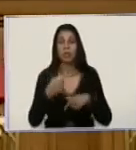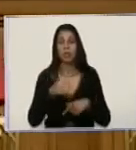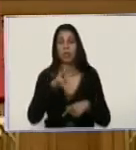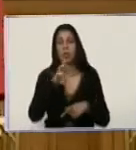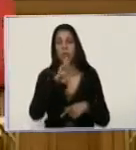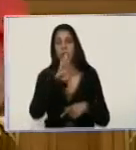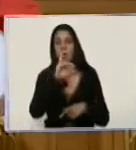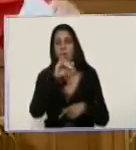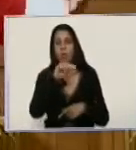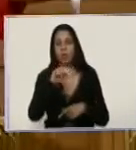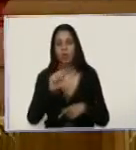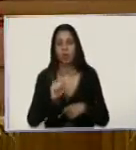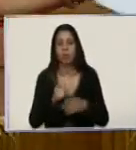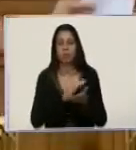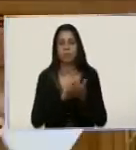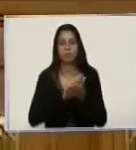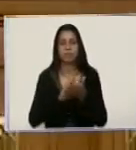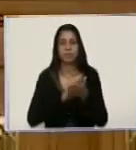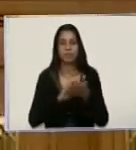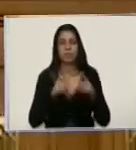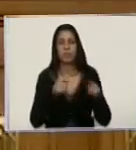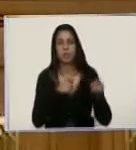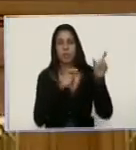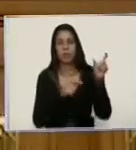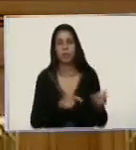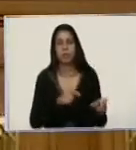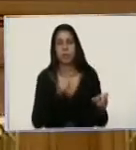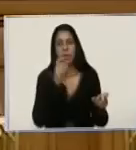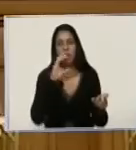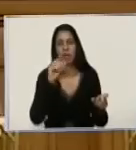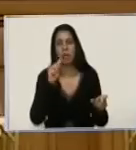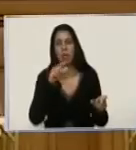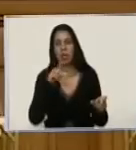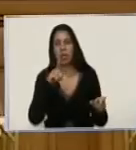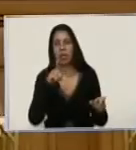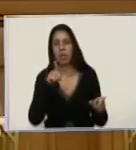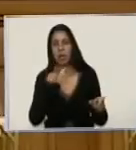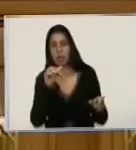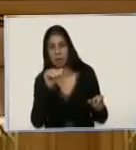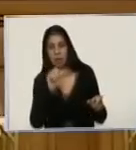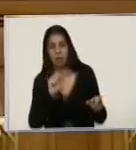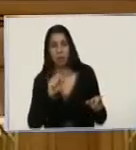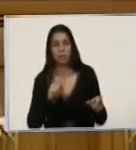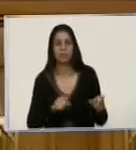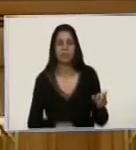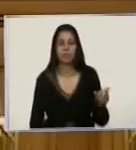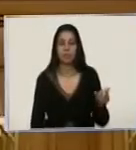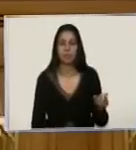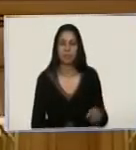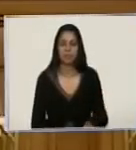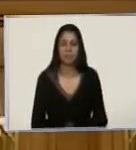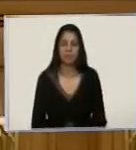no quedó nada. Y borramos a Carlos Delgado Chalbó, porque aquí hay... Perdón.